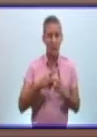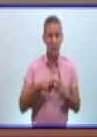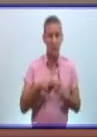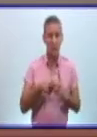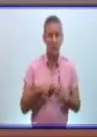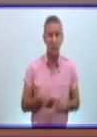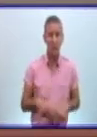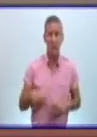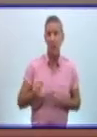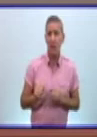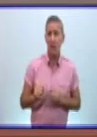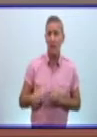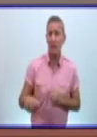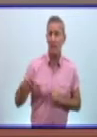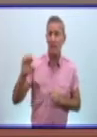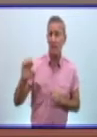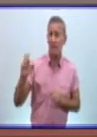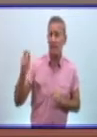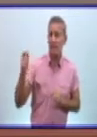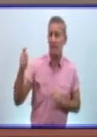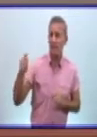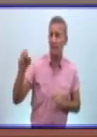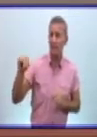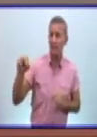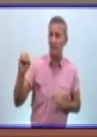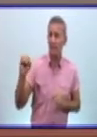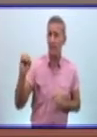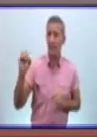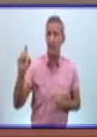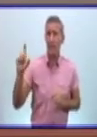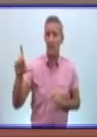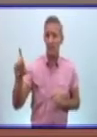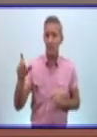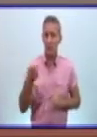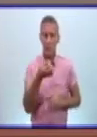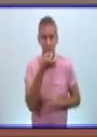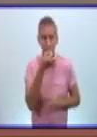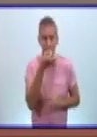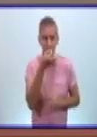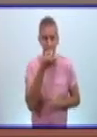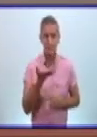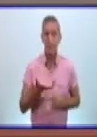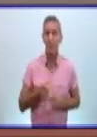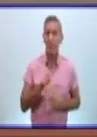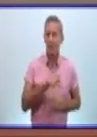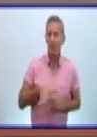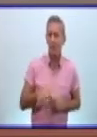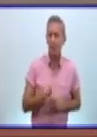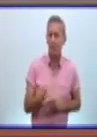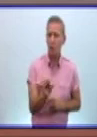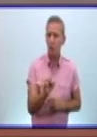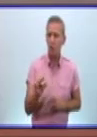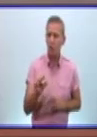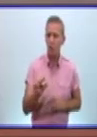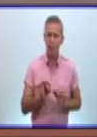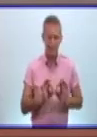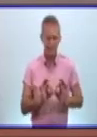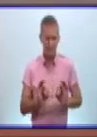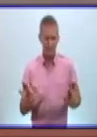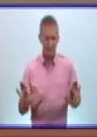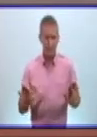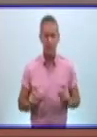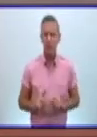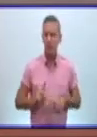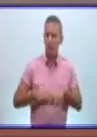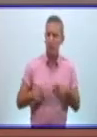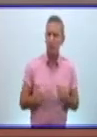etanol. Ahora bien, les digo que todas estas sustancias son sustancias puras. ¿Y por qué